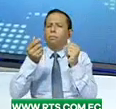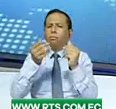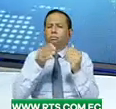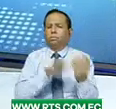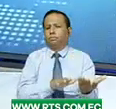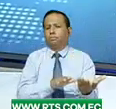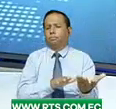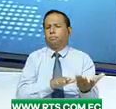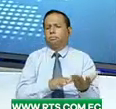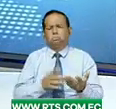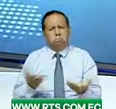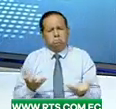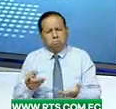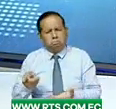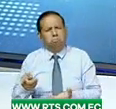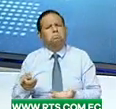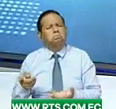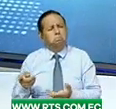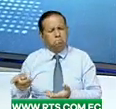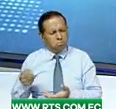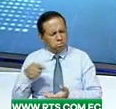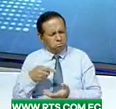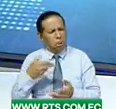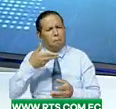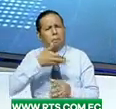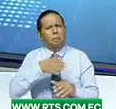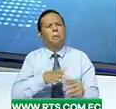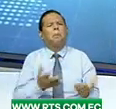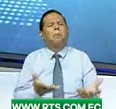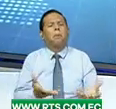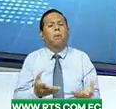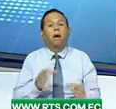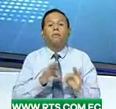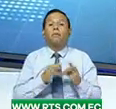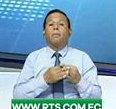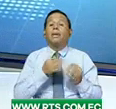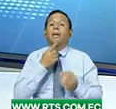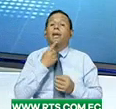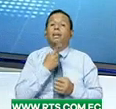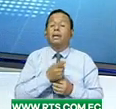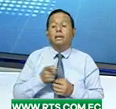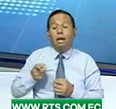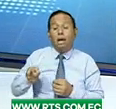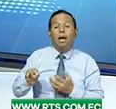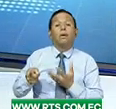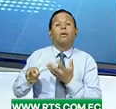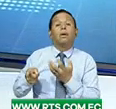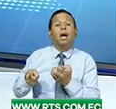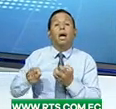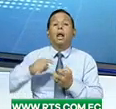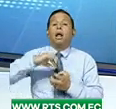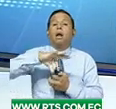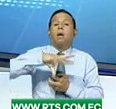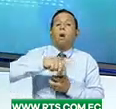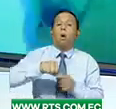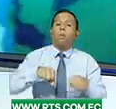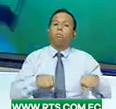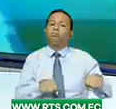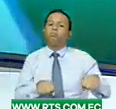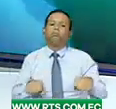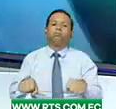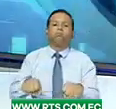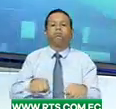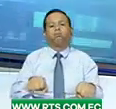El propósito, pues, de acuerdo indican los familiares y conocidos, habría sido